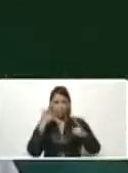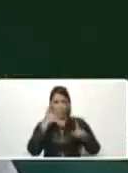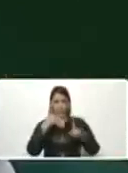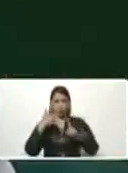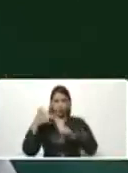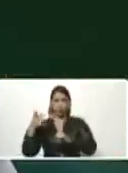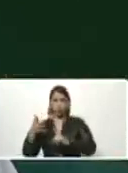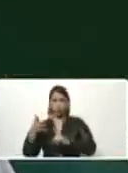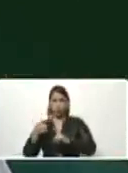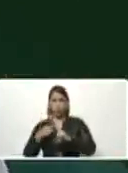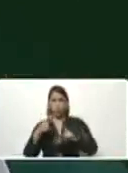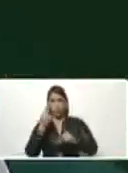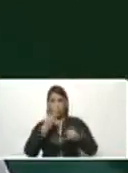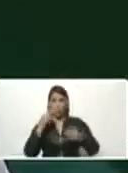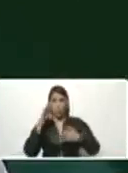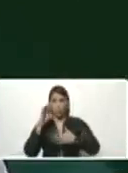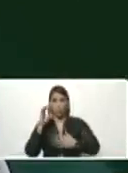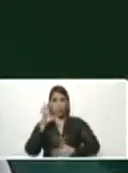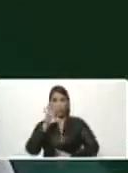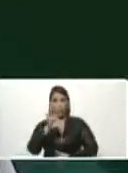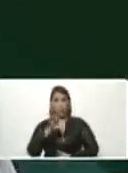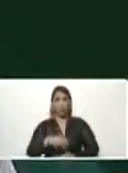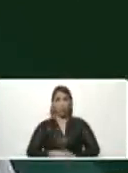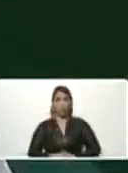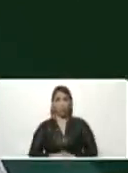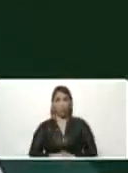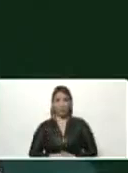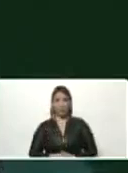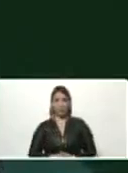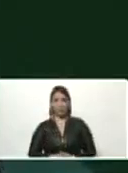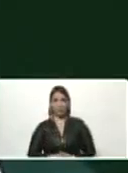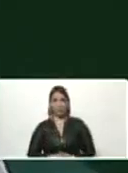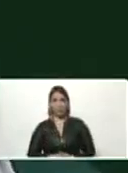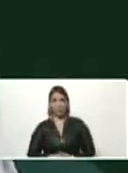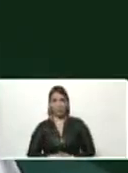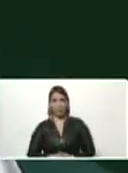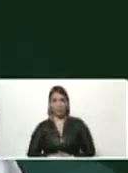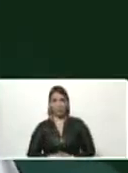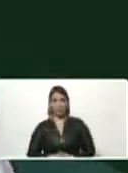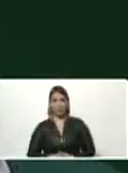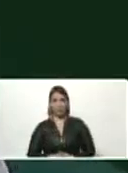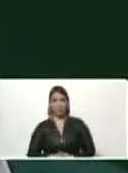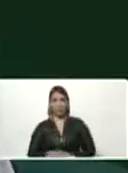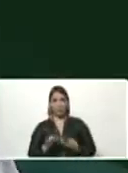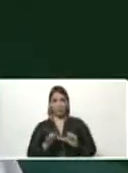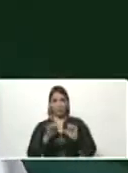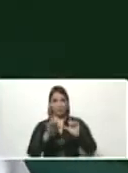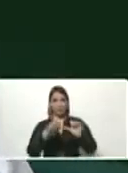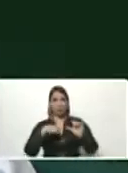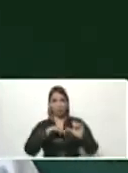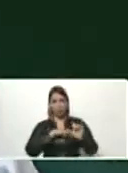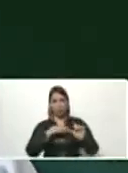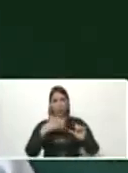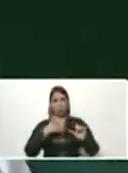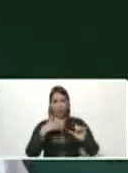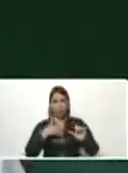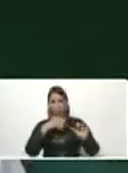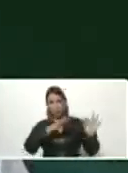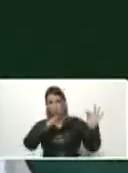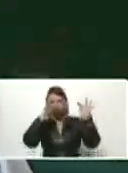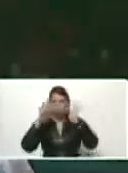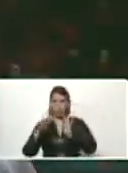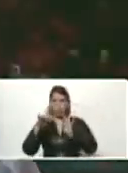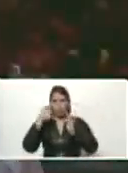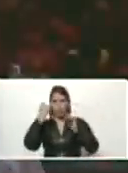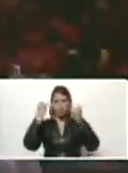pero comprometidos con su patria, y que seguimos siendo herederos de ese